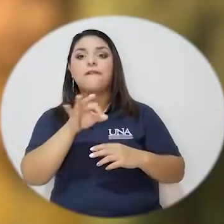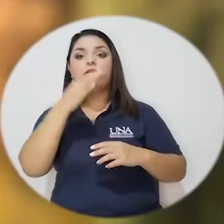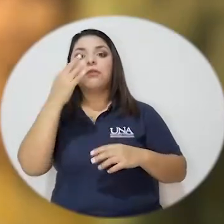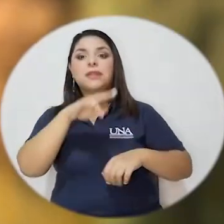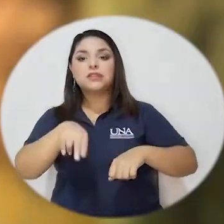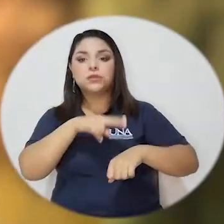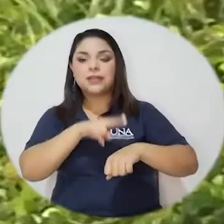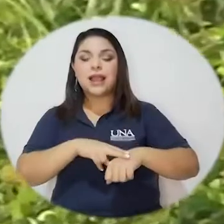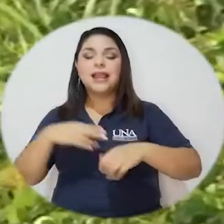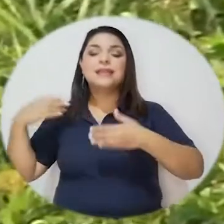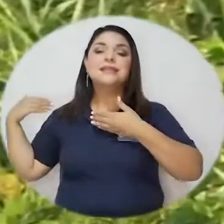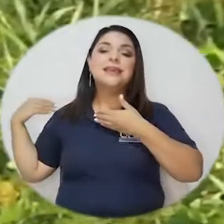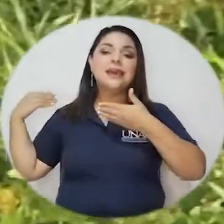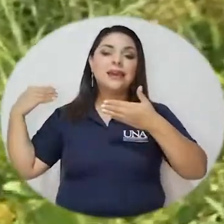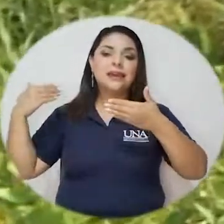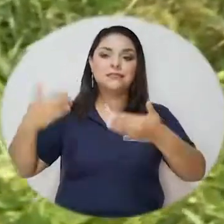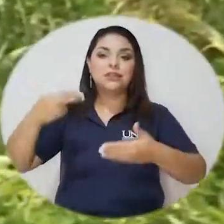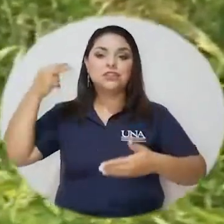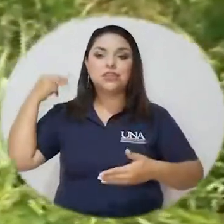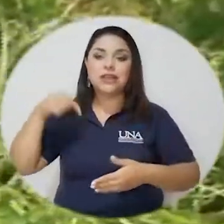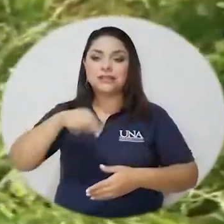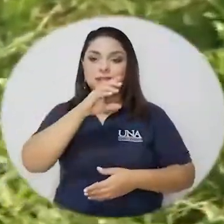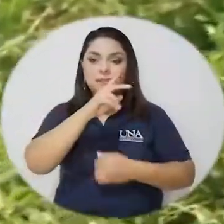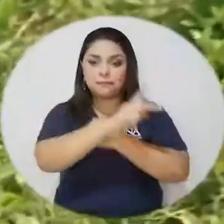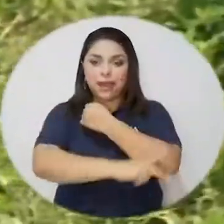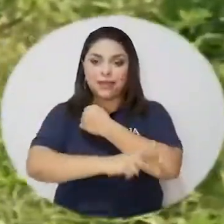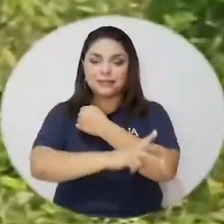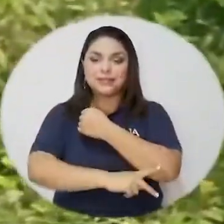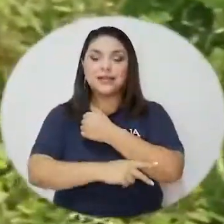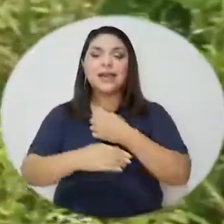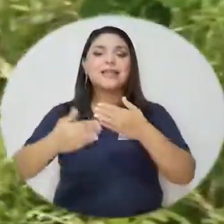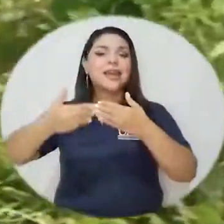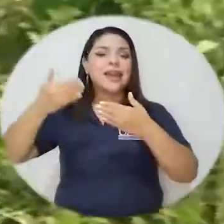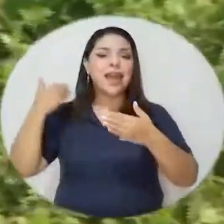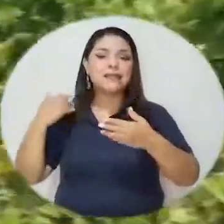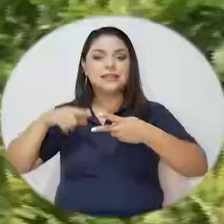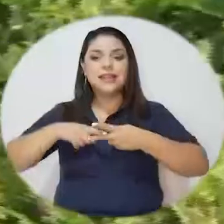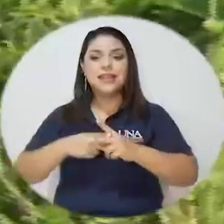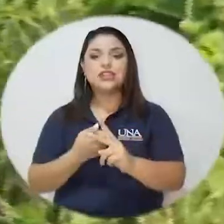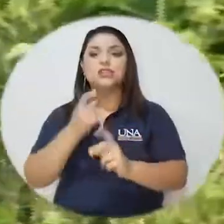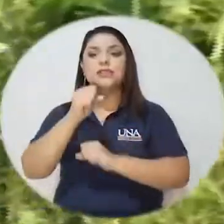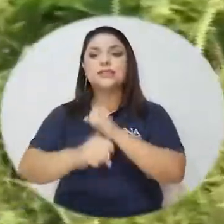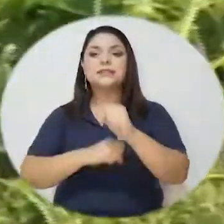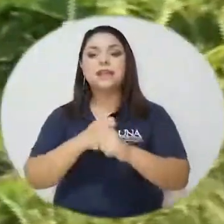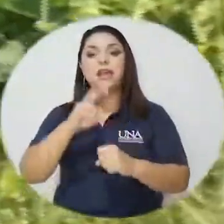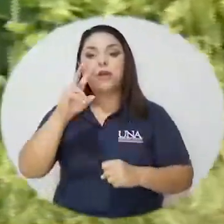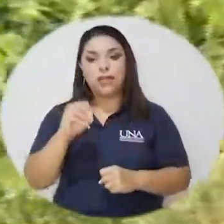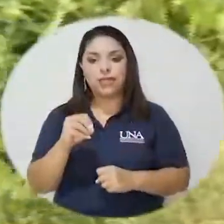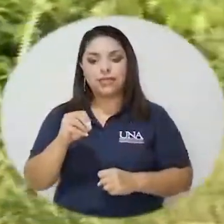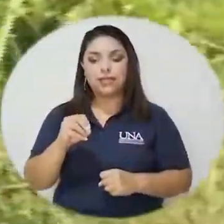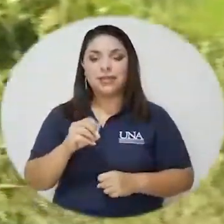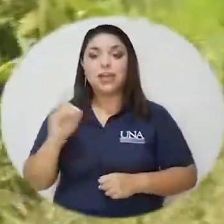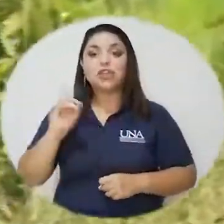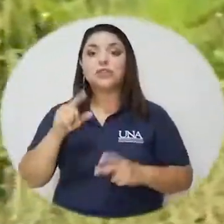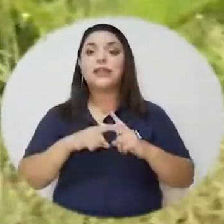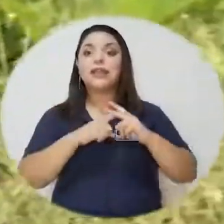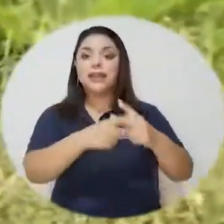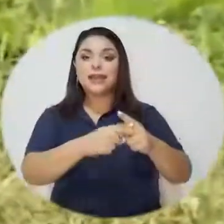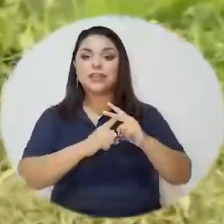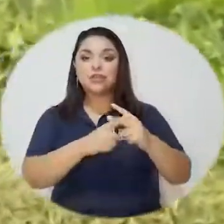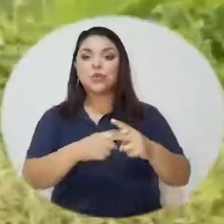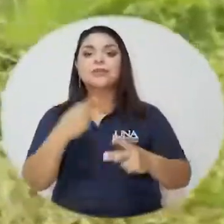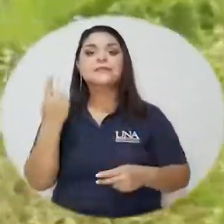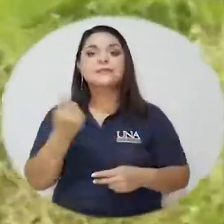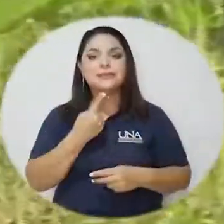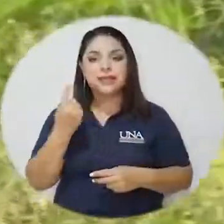nacional, como ha sido a lo largo de la historia económica de este país, desde inicios del siglo XX, donde el